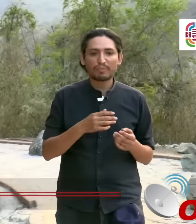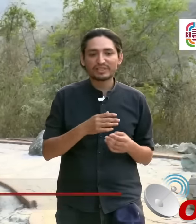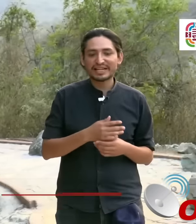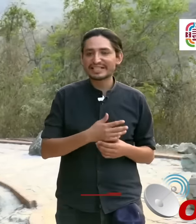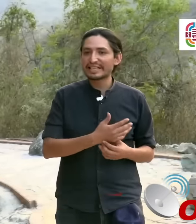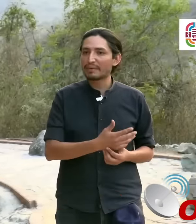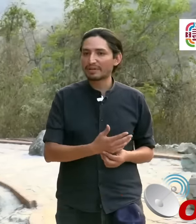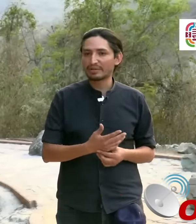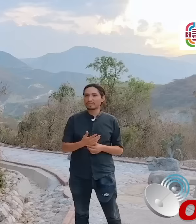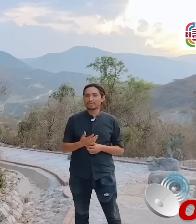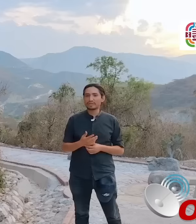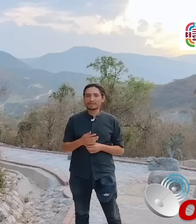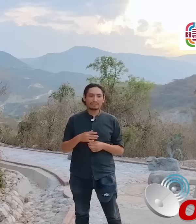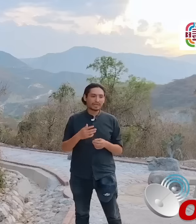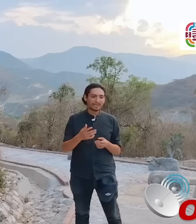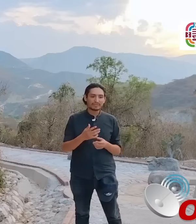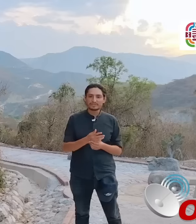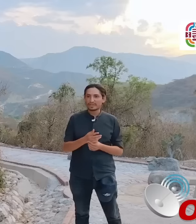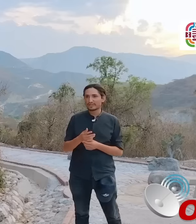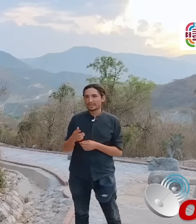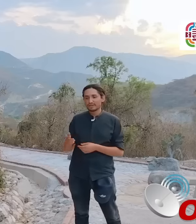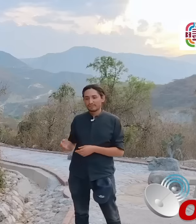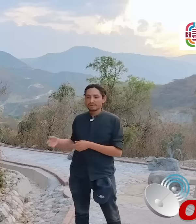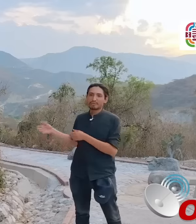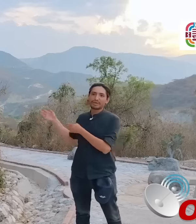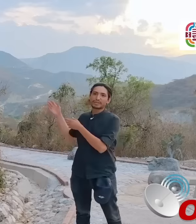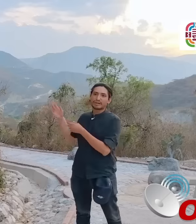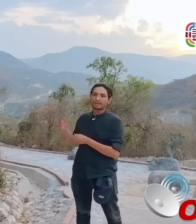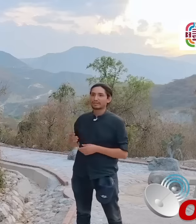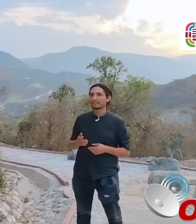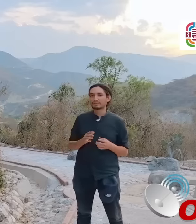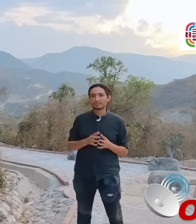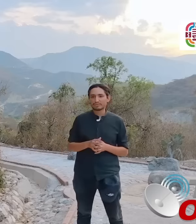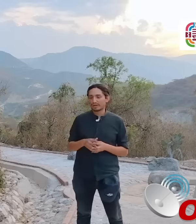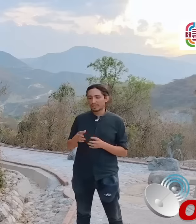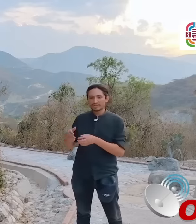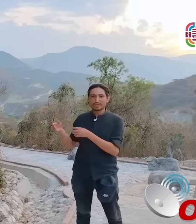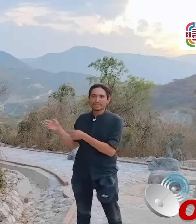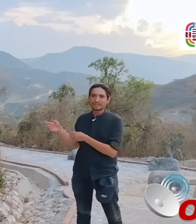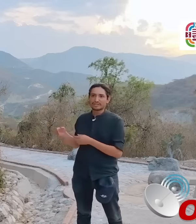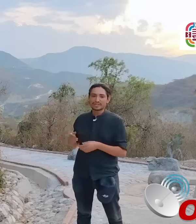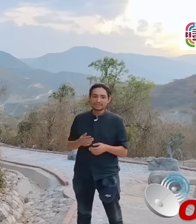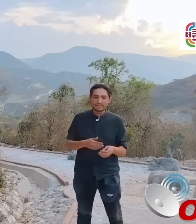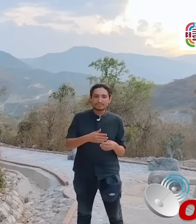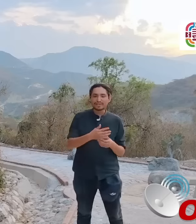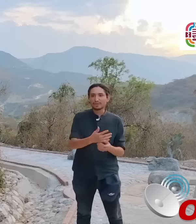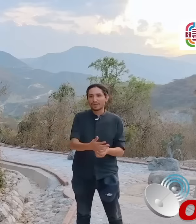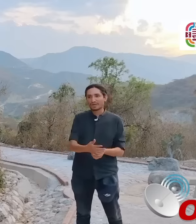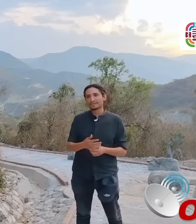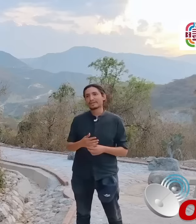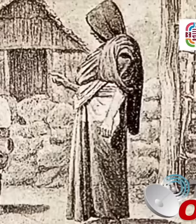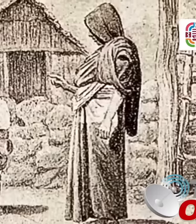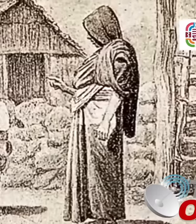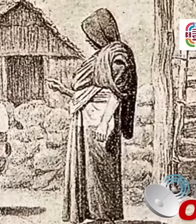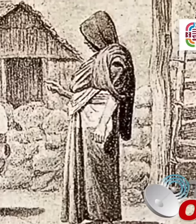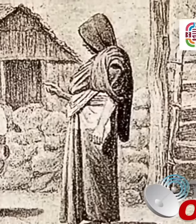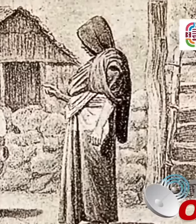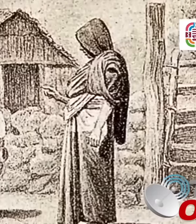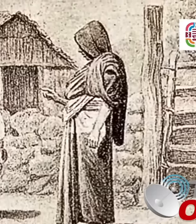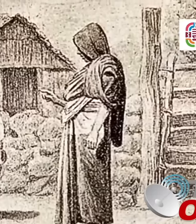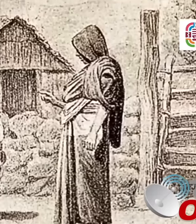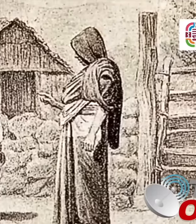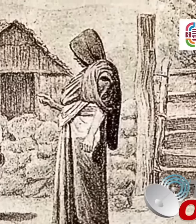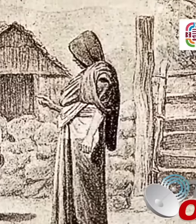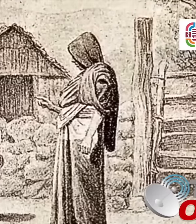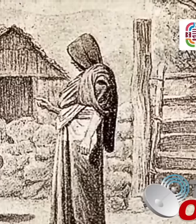donde transitaban las personas para poder llevar tanto algunas cosas. Y entonces Benito Juárez,